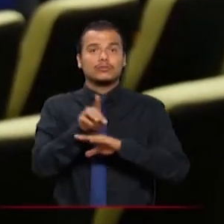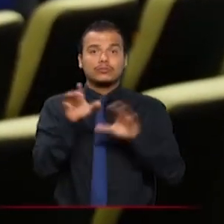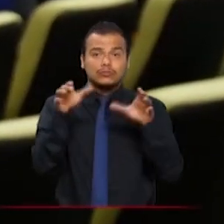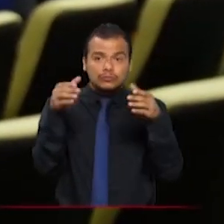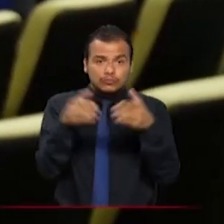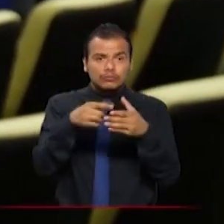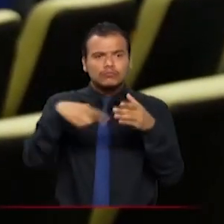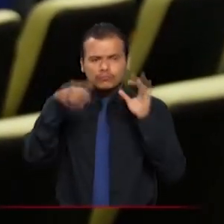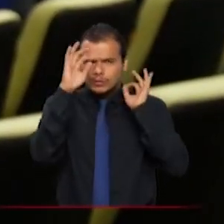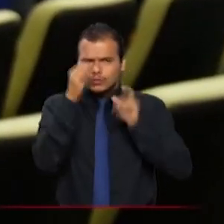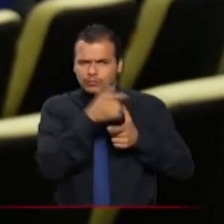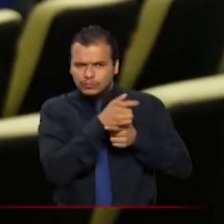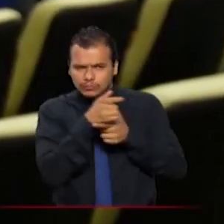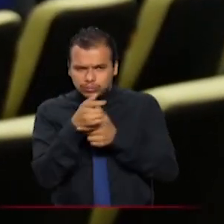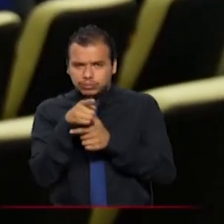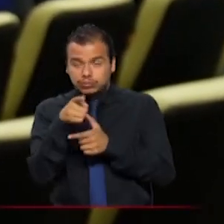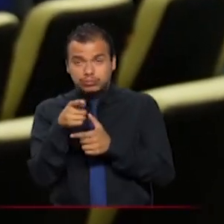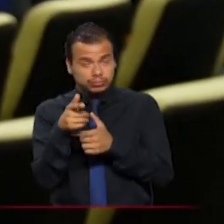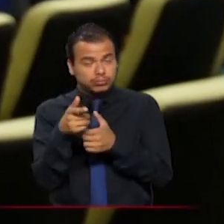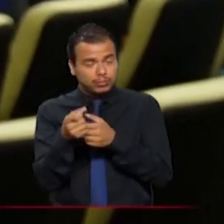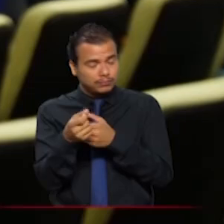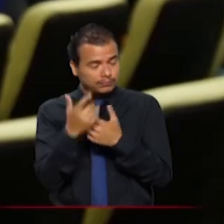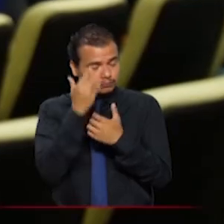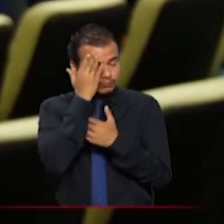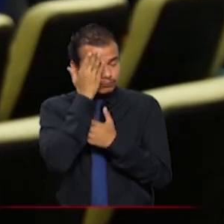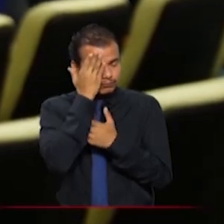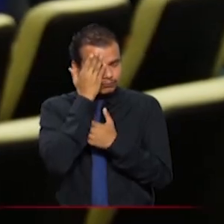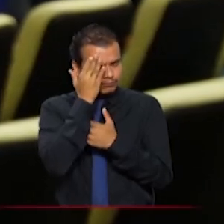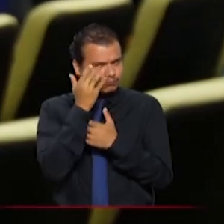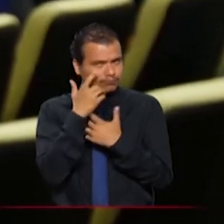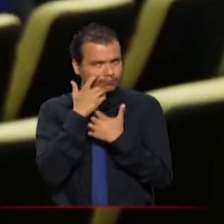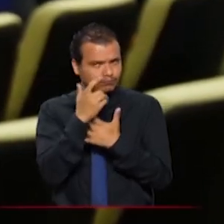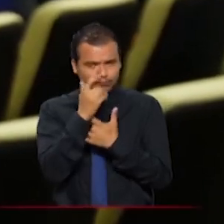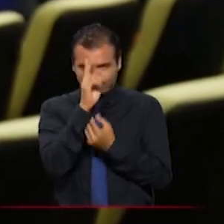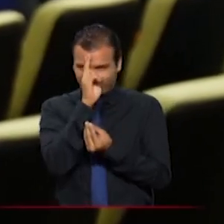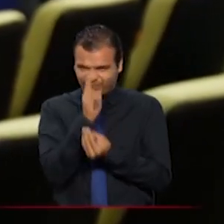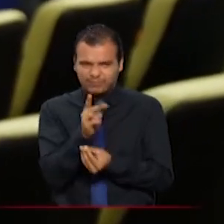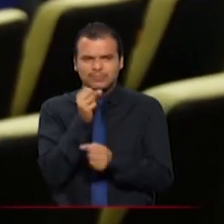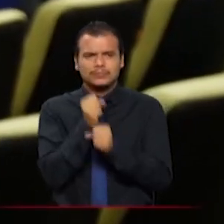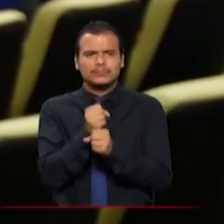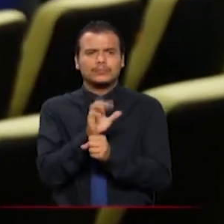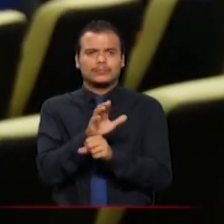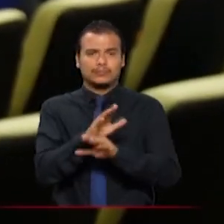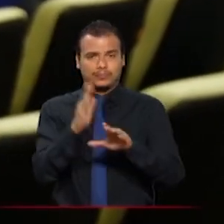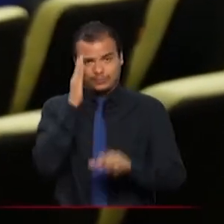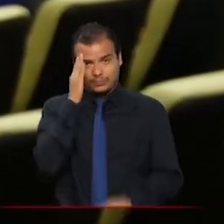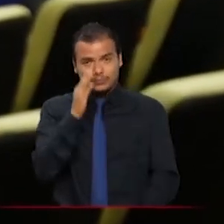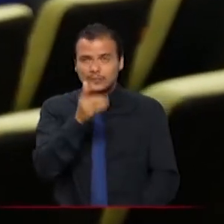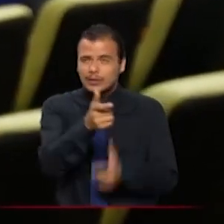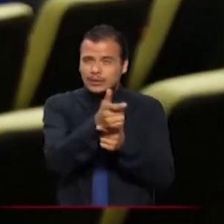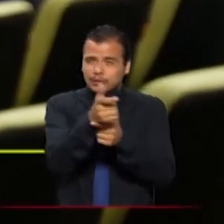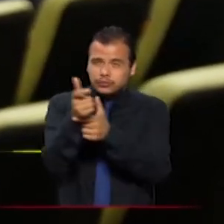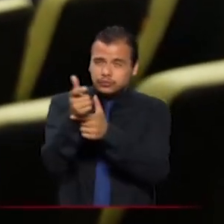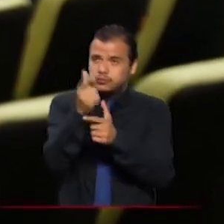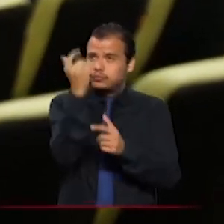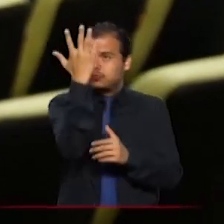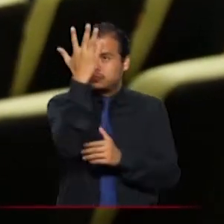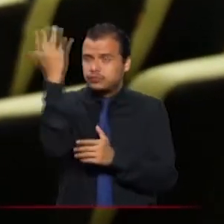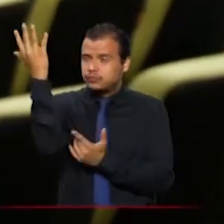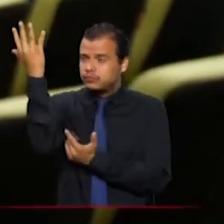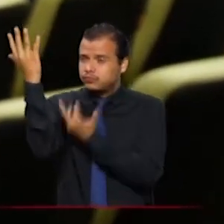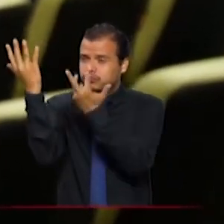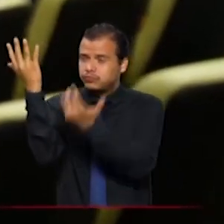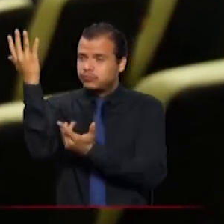bomberos. Sabemos que ellos hacen un inmenso esfuerzo por atacar y acabar con esos incendios forestales, pero